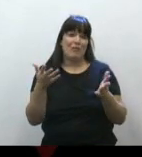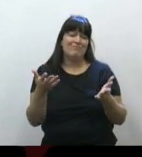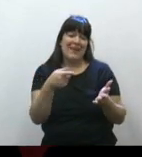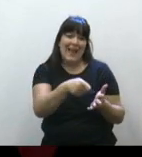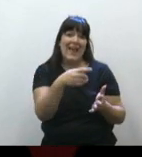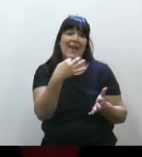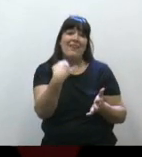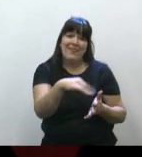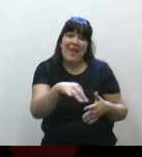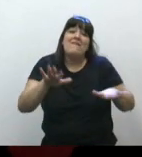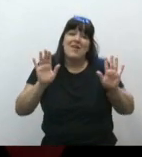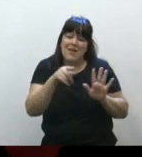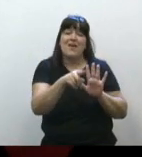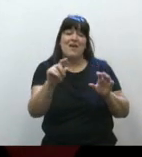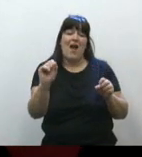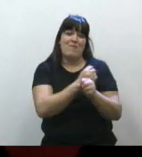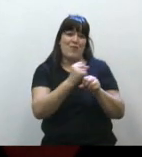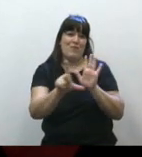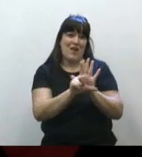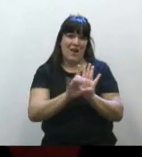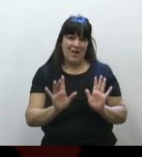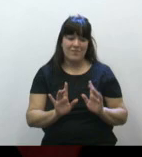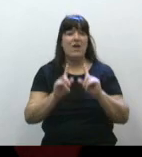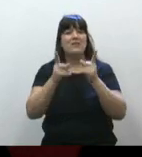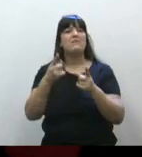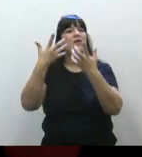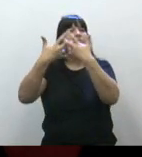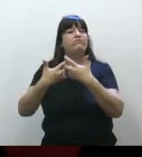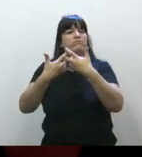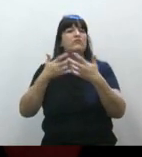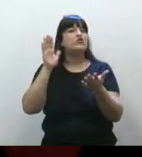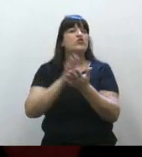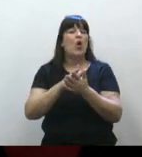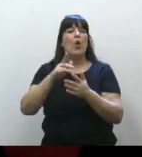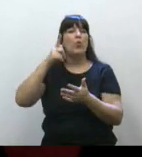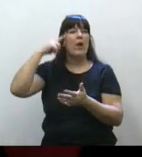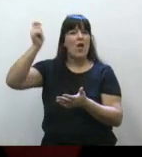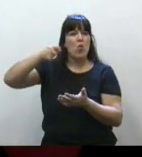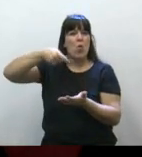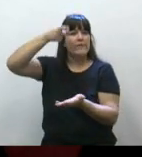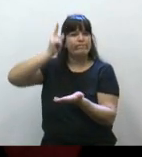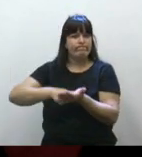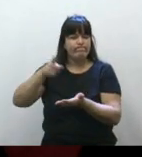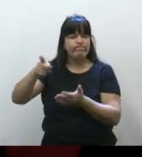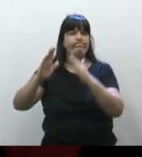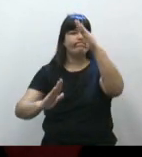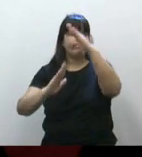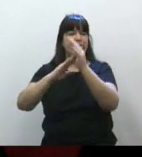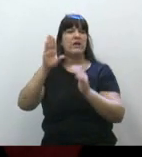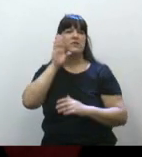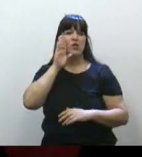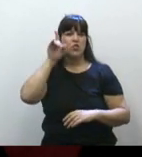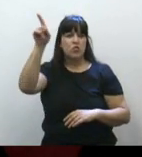quiero también hacer una breve reflexión sobre el fallo de la corte suprema americana en el